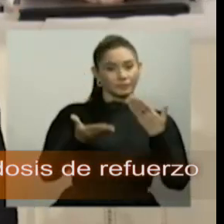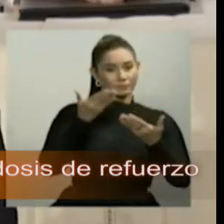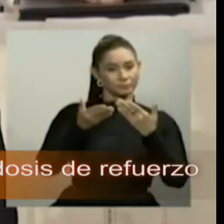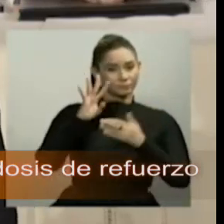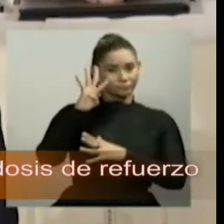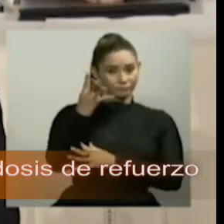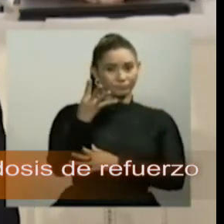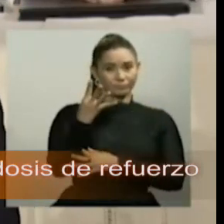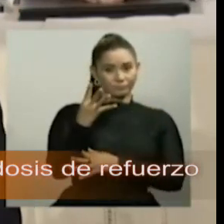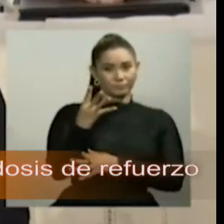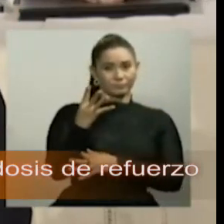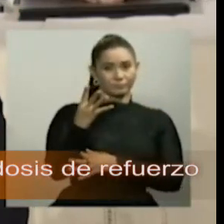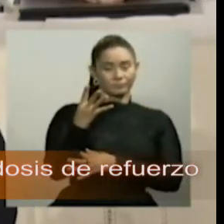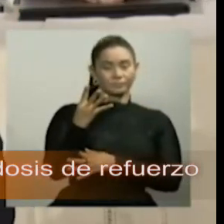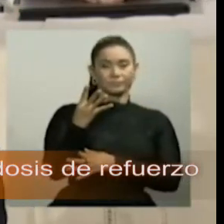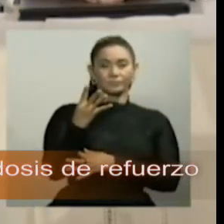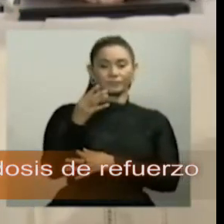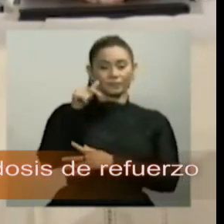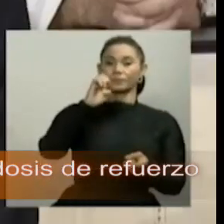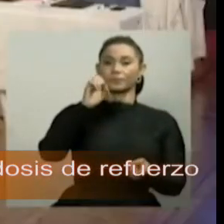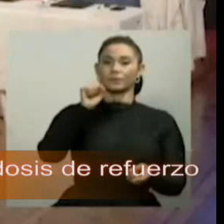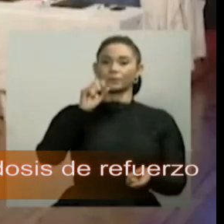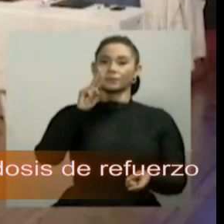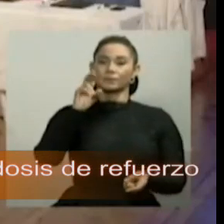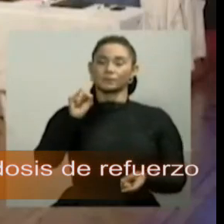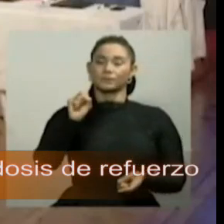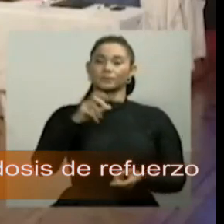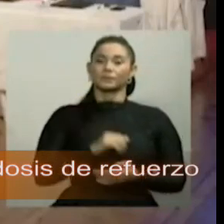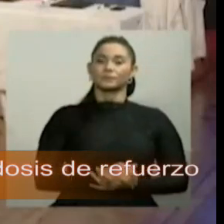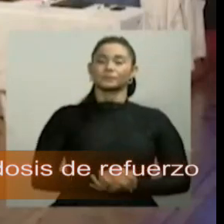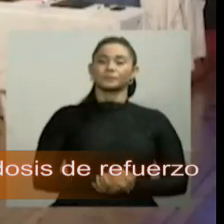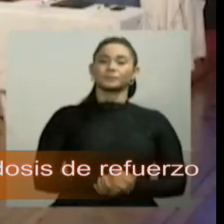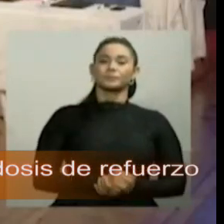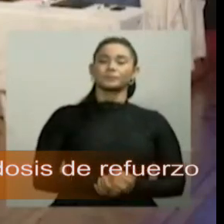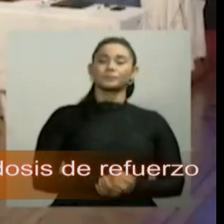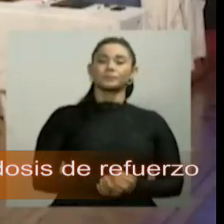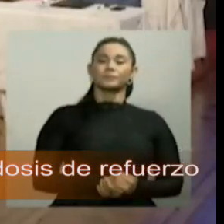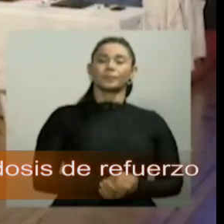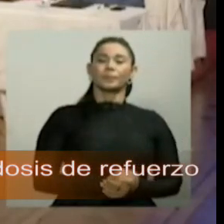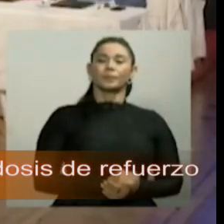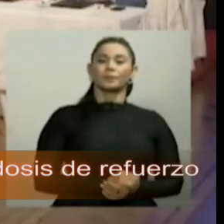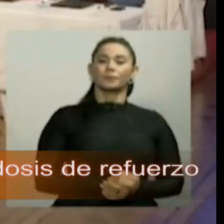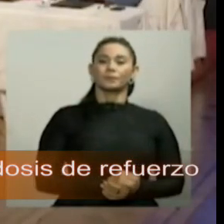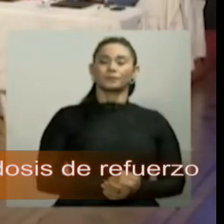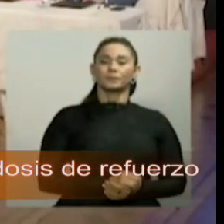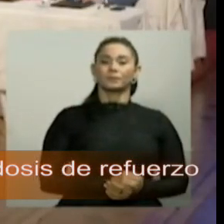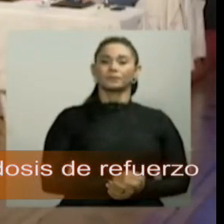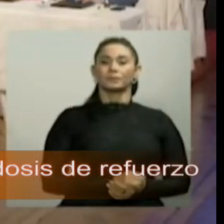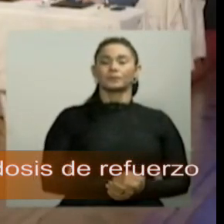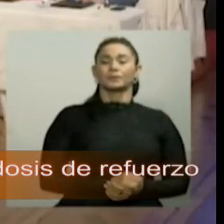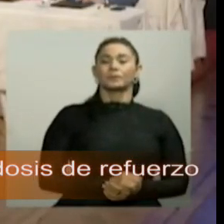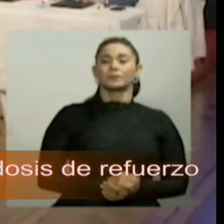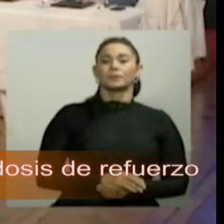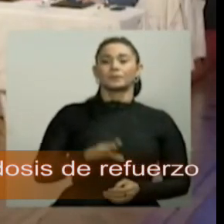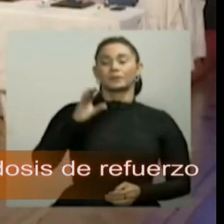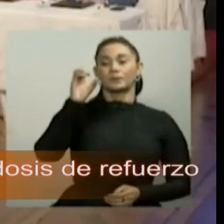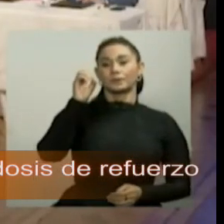del Colegio Médico Dominicano, tu amigo Eduardo Ariel, que se ha colocado en la